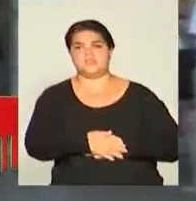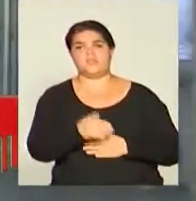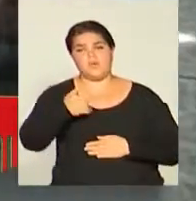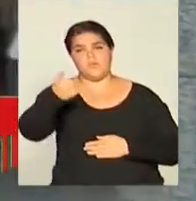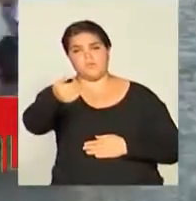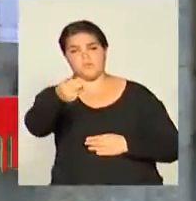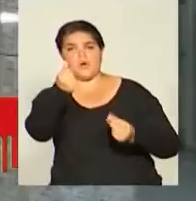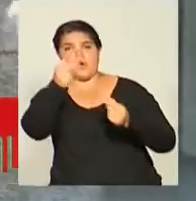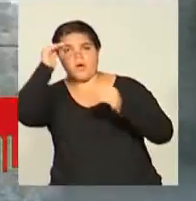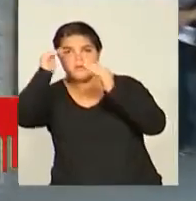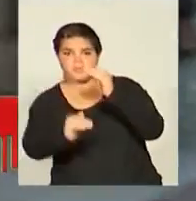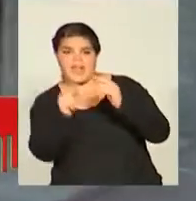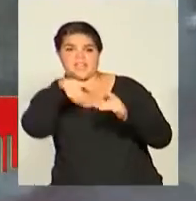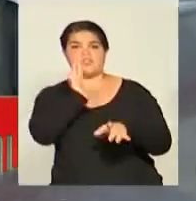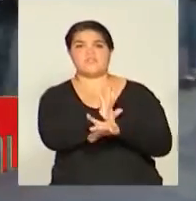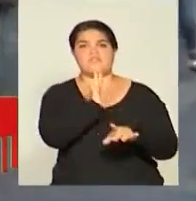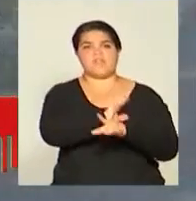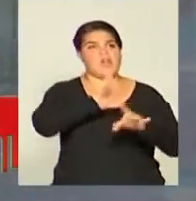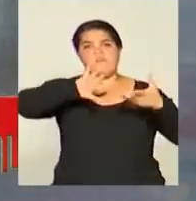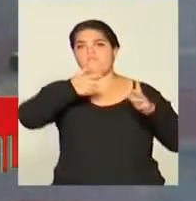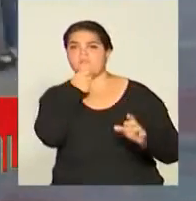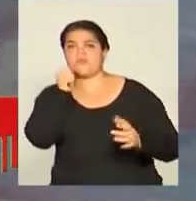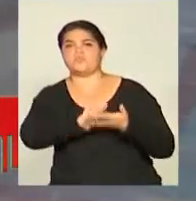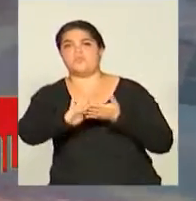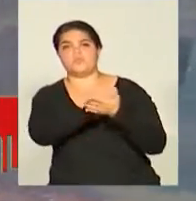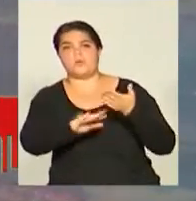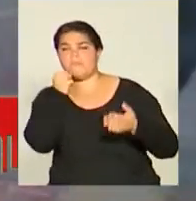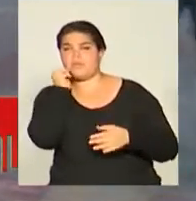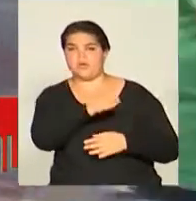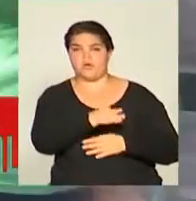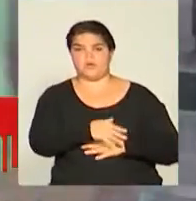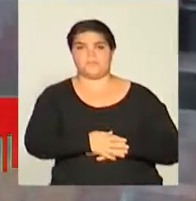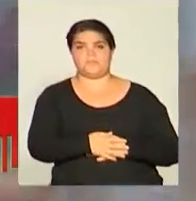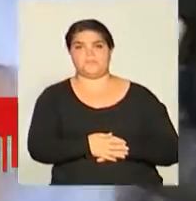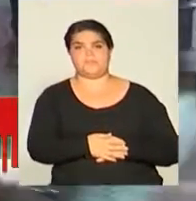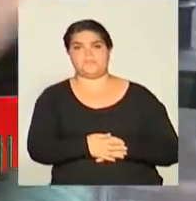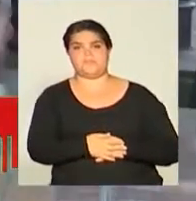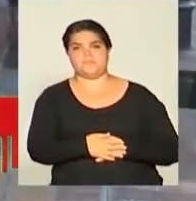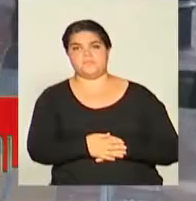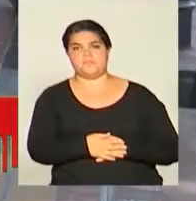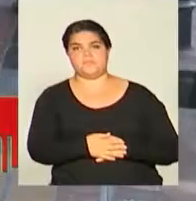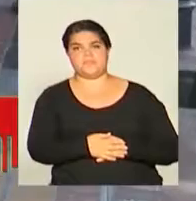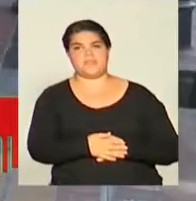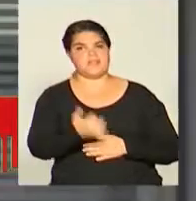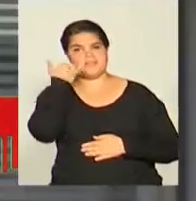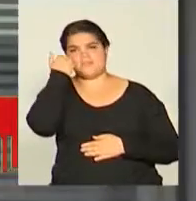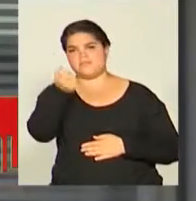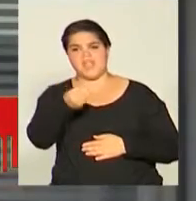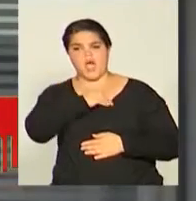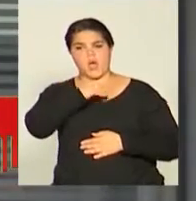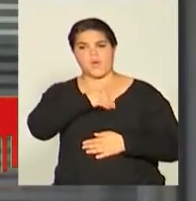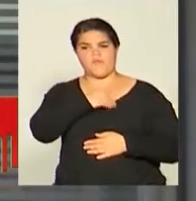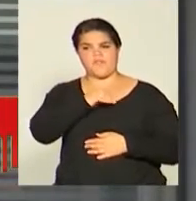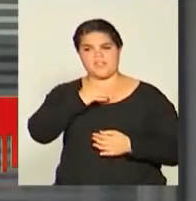o sea que matás 2 pájaros a un tiro. Claro. Con esas 2 señales, ya está alargando una confianza como para decirle al